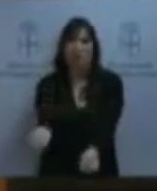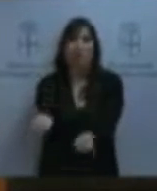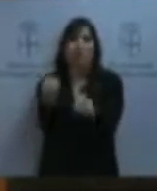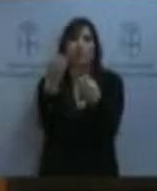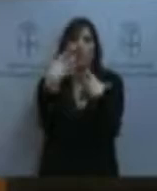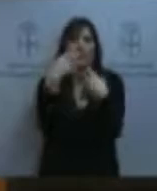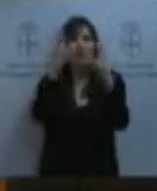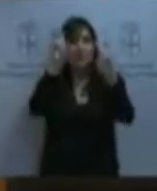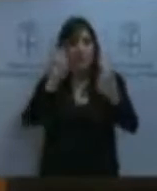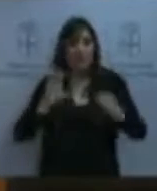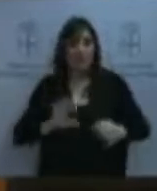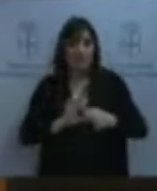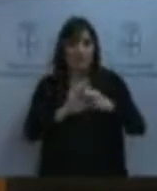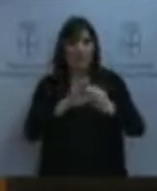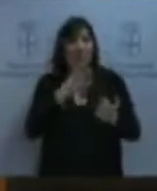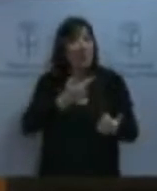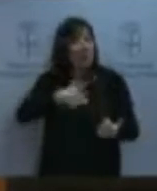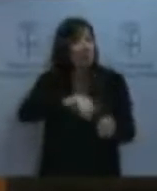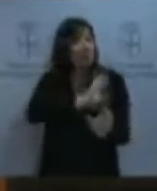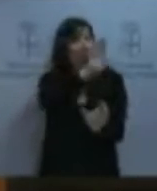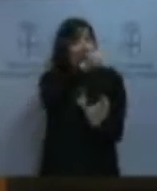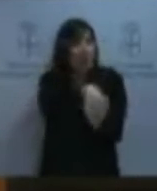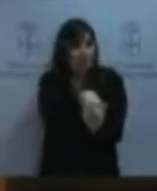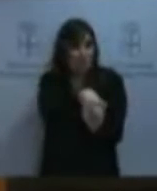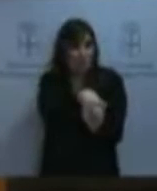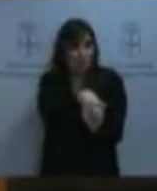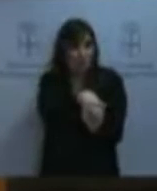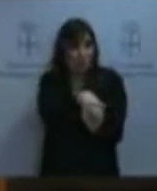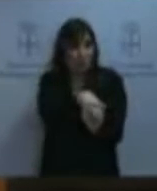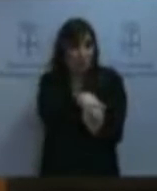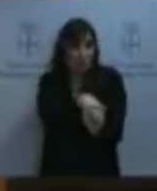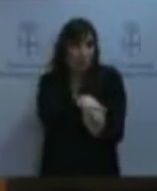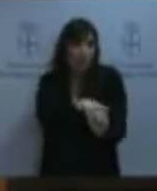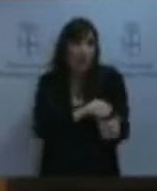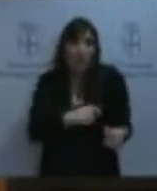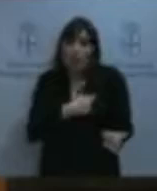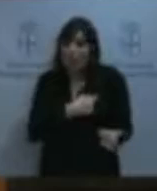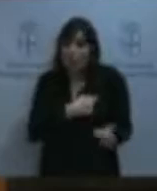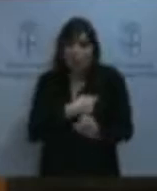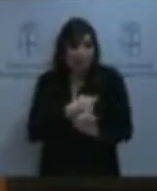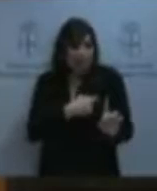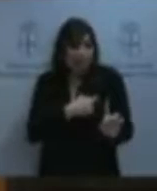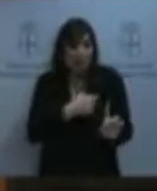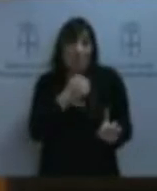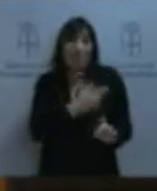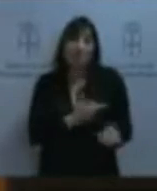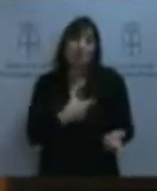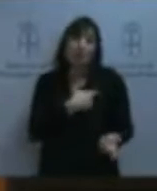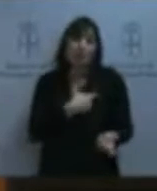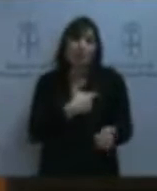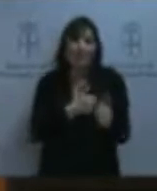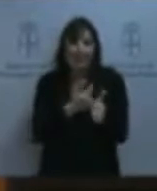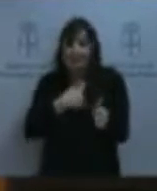parte de ninguno de los comités ni de la comisión de seguimiento. Lógicamente, no sé si eso es lo correcto. Estamos pensando que no